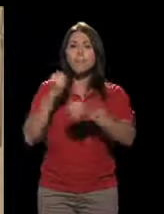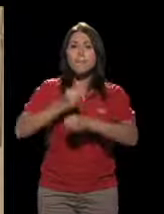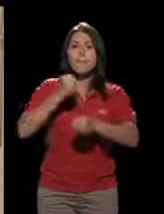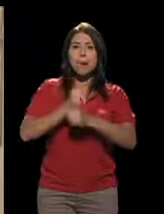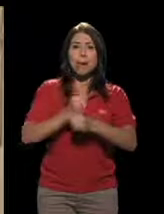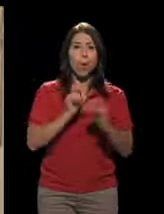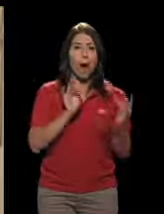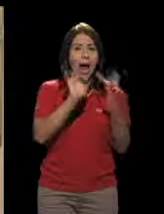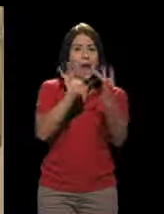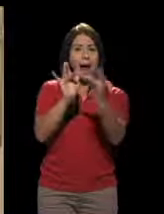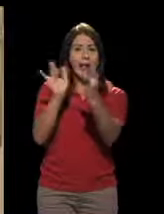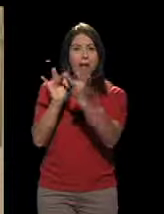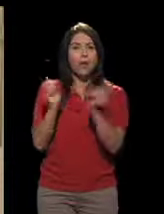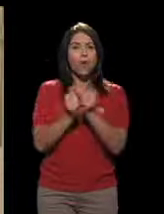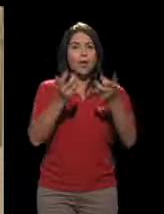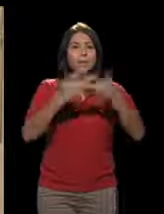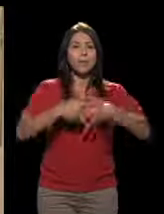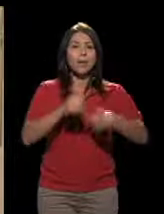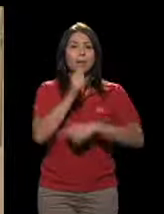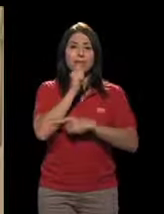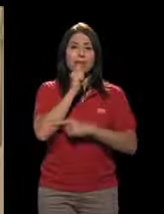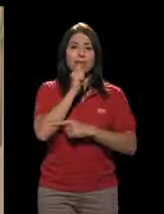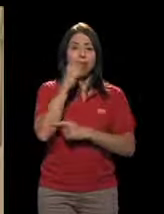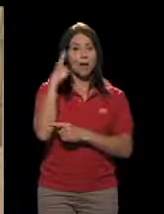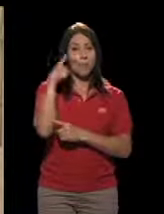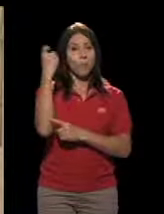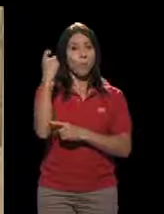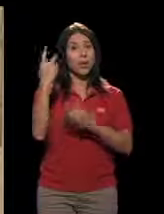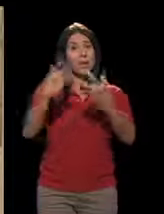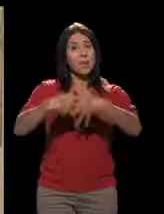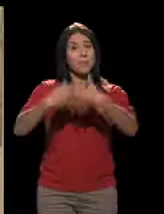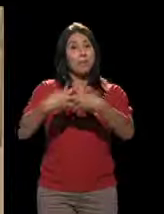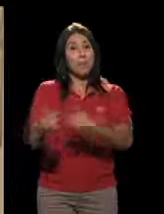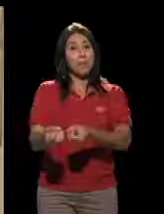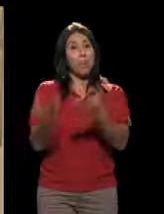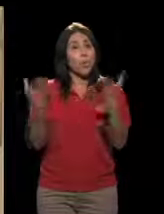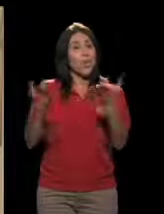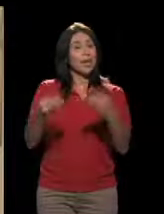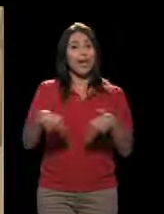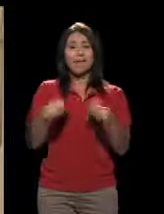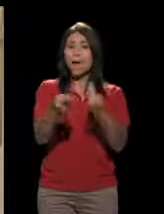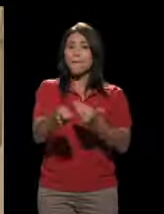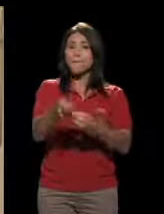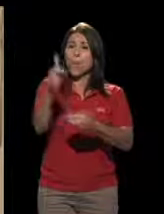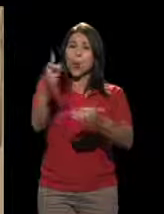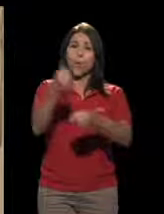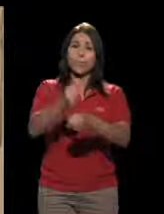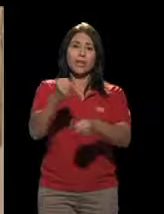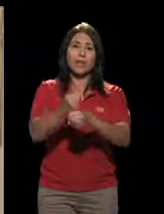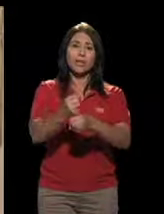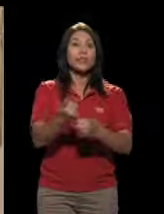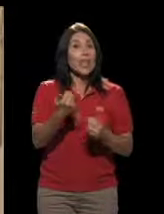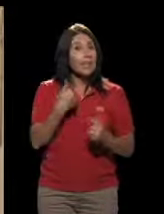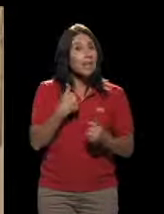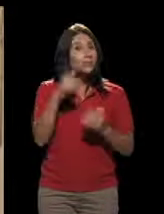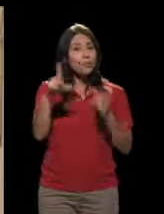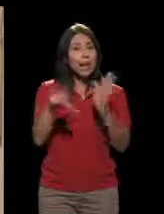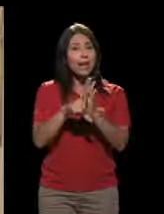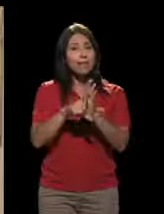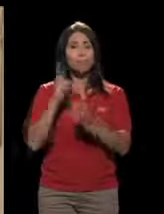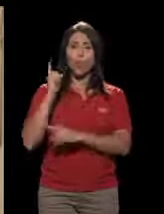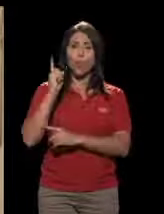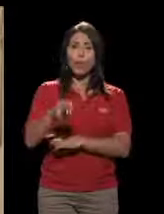empresas privadas, porque la empresa pública es la que menos emplea, ¿verdad? Tenemos una ley que nos obliga a que